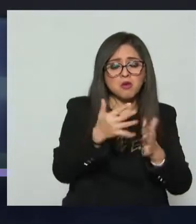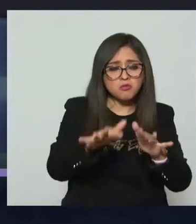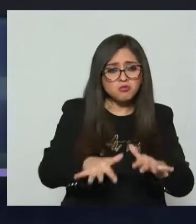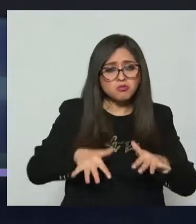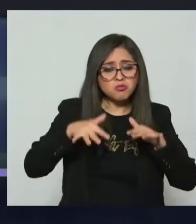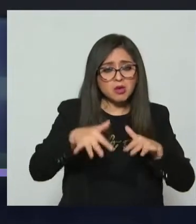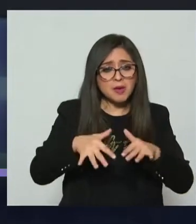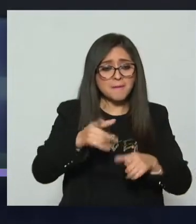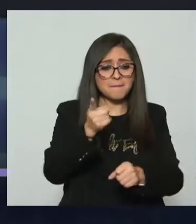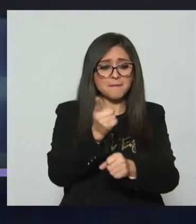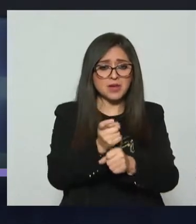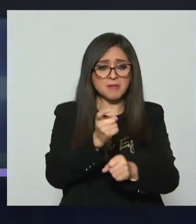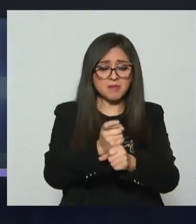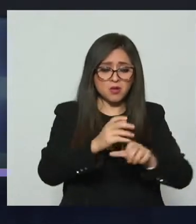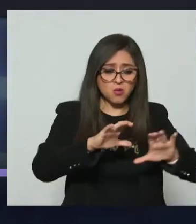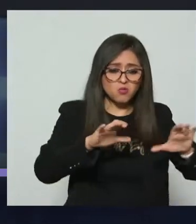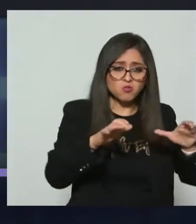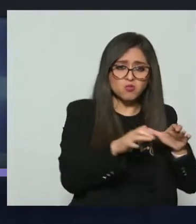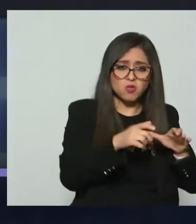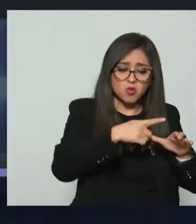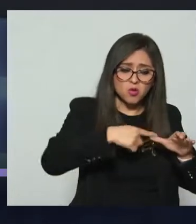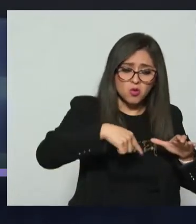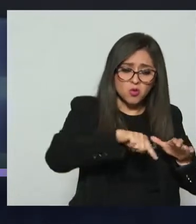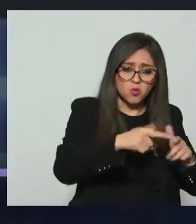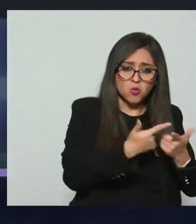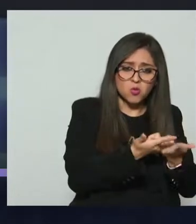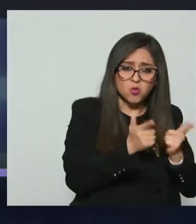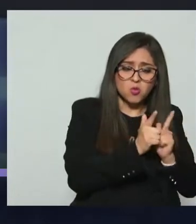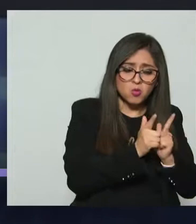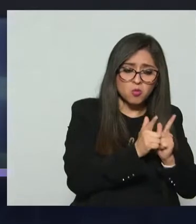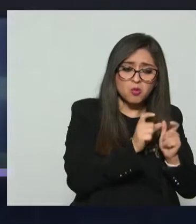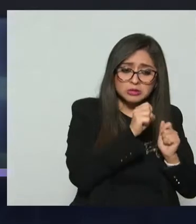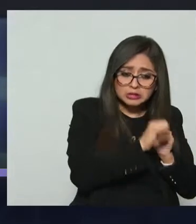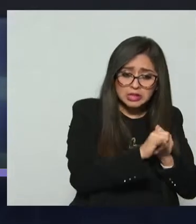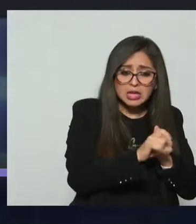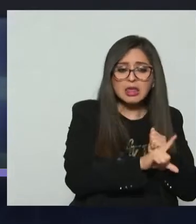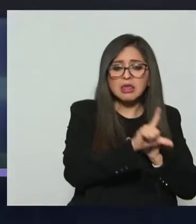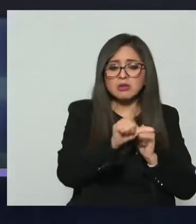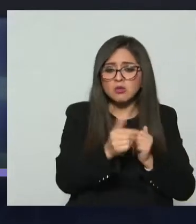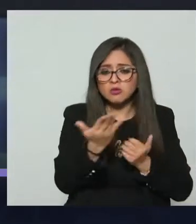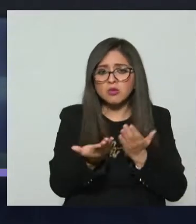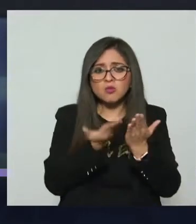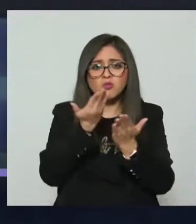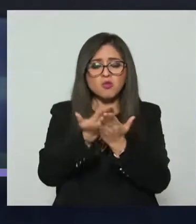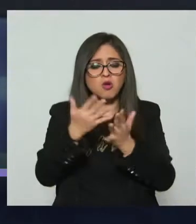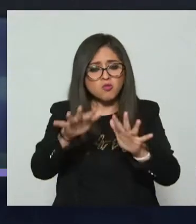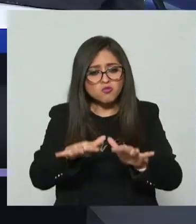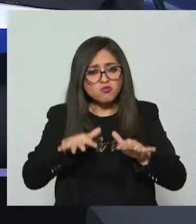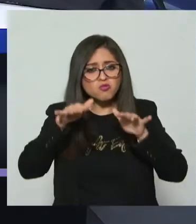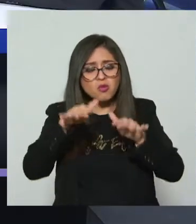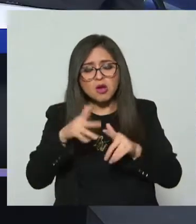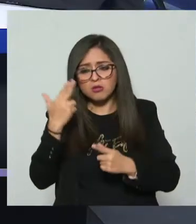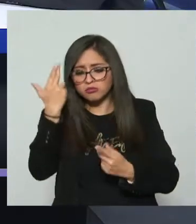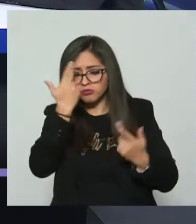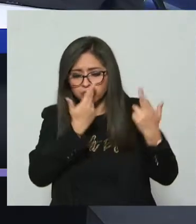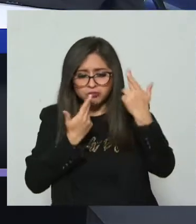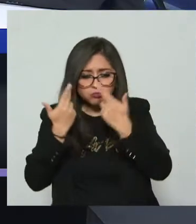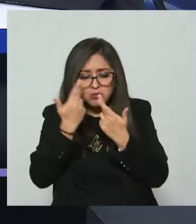comisión para ser aprobada dentro de la comisión y después al Pleno para ver si reúne los requisitos para volverse ley.